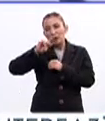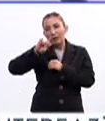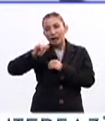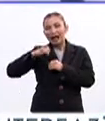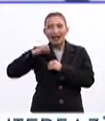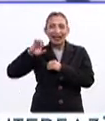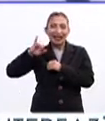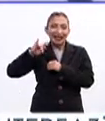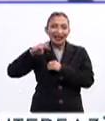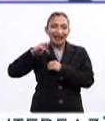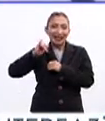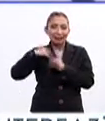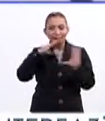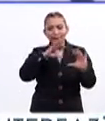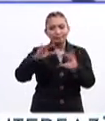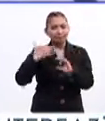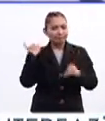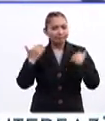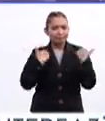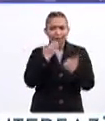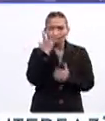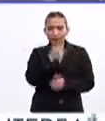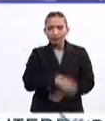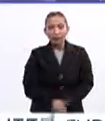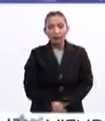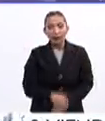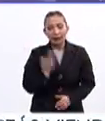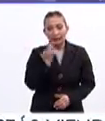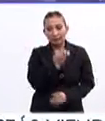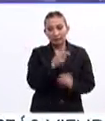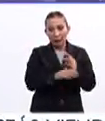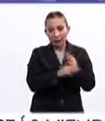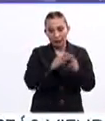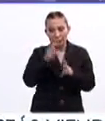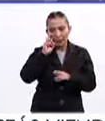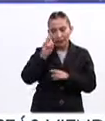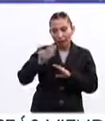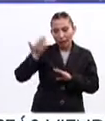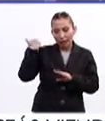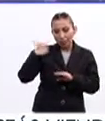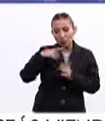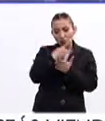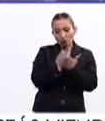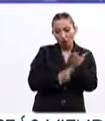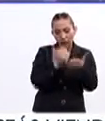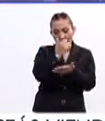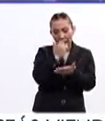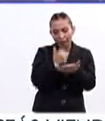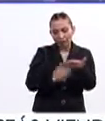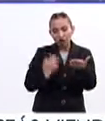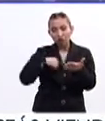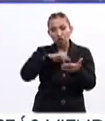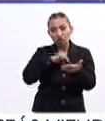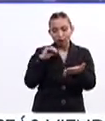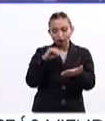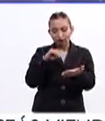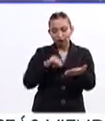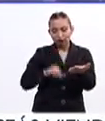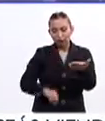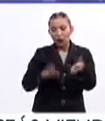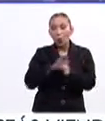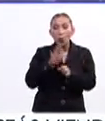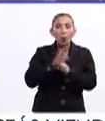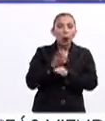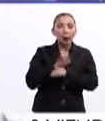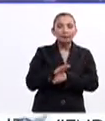ingeniería y enseñarlos de una manera didáctica. El material consta, como ya habíamos comentado, de un programa en el cual nosotros implementemos